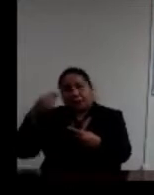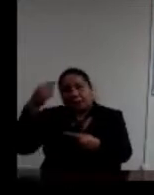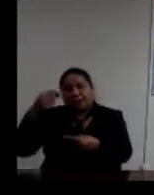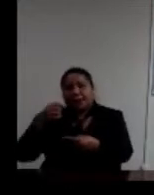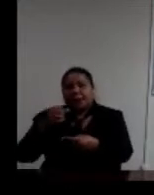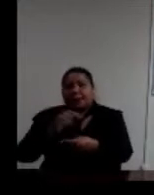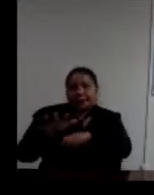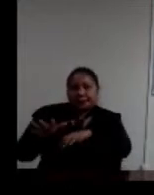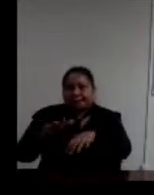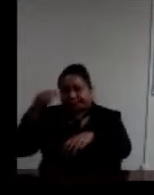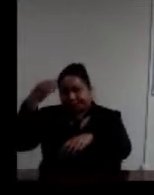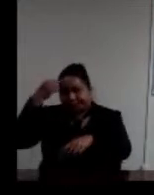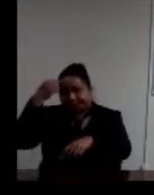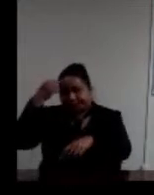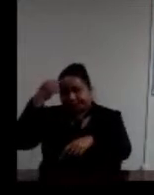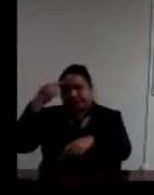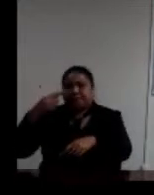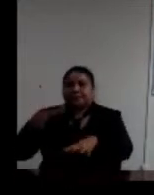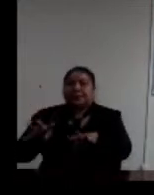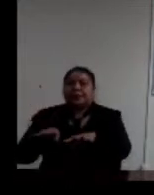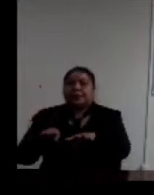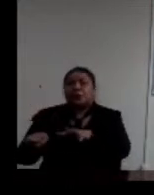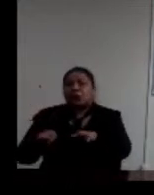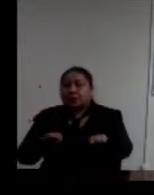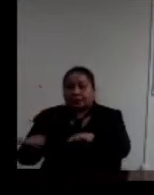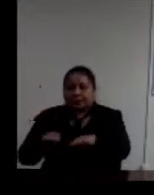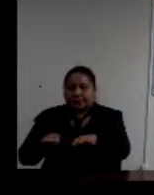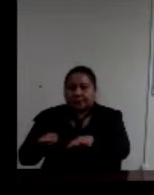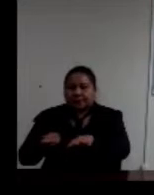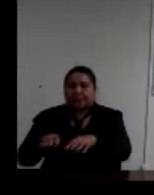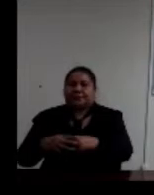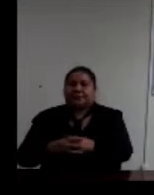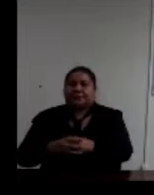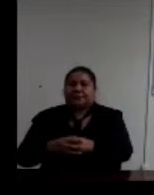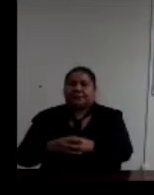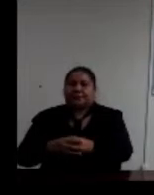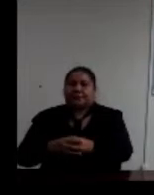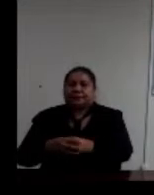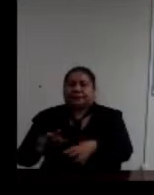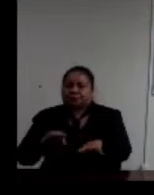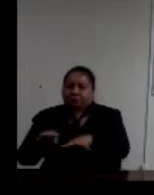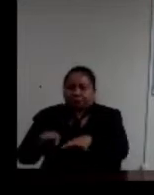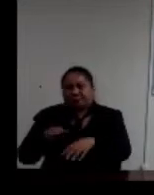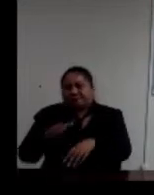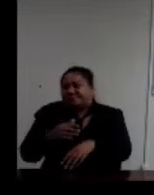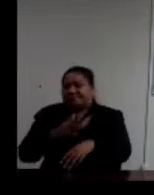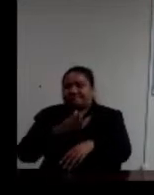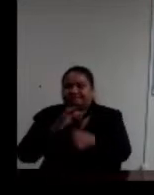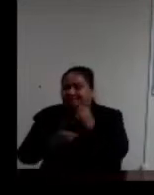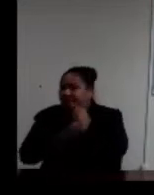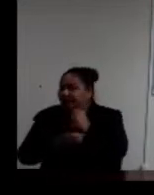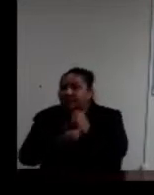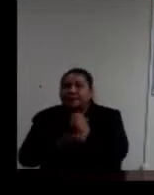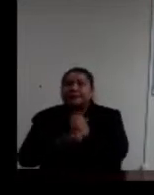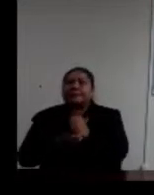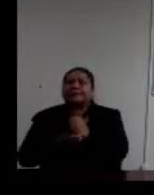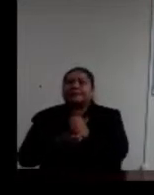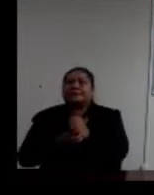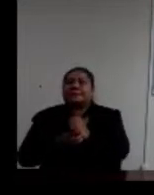cognitiva, y la otra es la hiperactividad motora. La hiperactividad motora no hay ningún problema con describirla, debido a